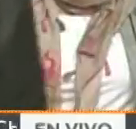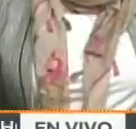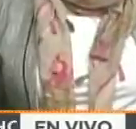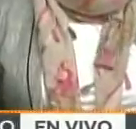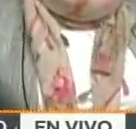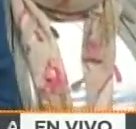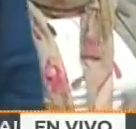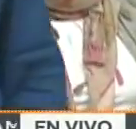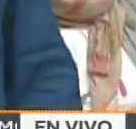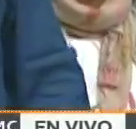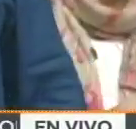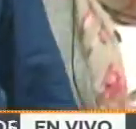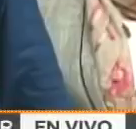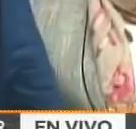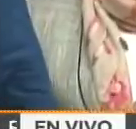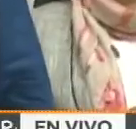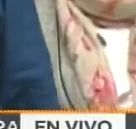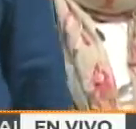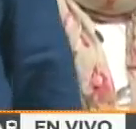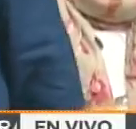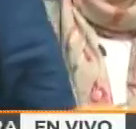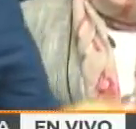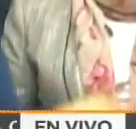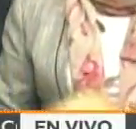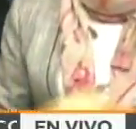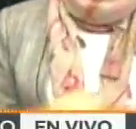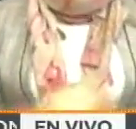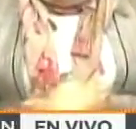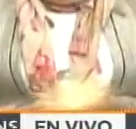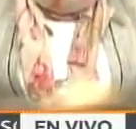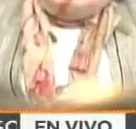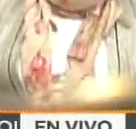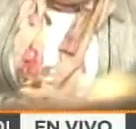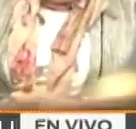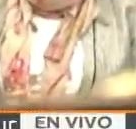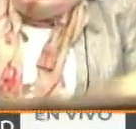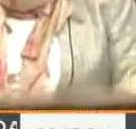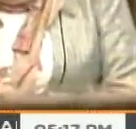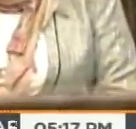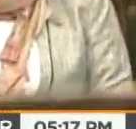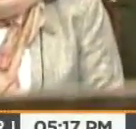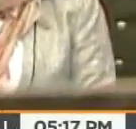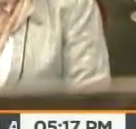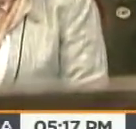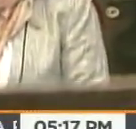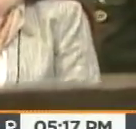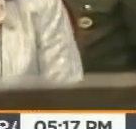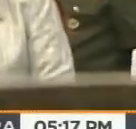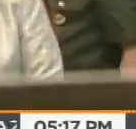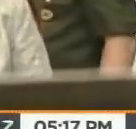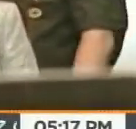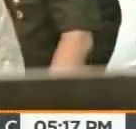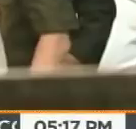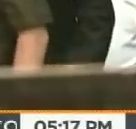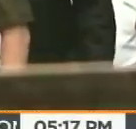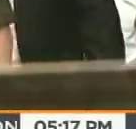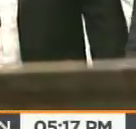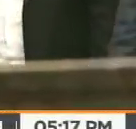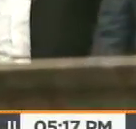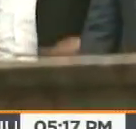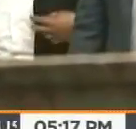donde reposan los restos del líder eterno de la revolución bolivariana, Hugo Chávez Frías.